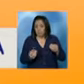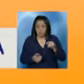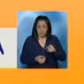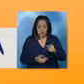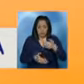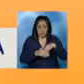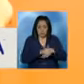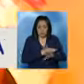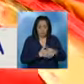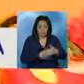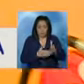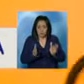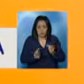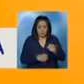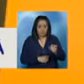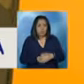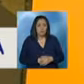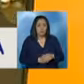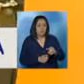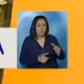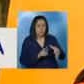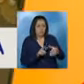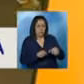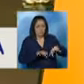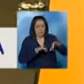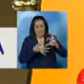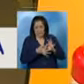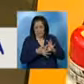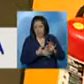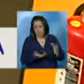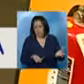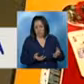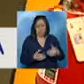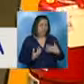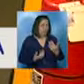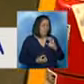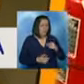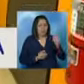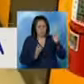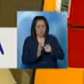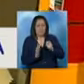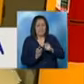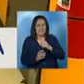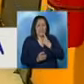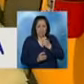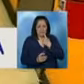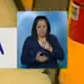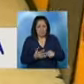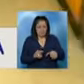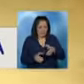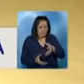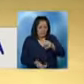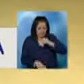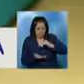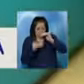dentro de gabinetes y estos gabinetes están con candado. Claro, uno puede decir, yo rompo el vidrio, pero